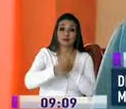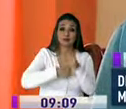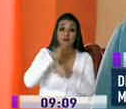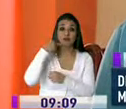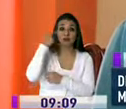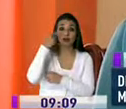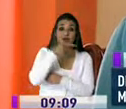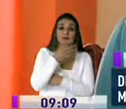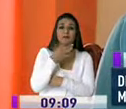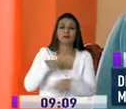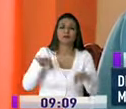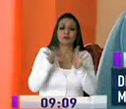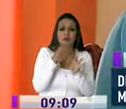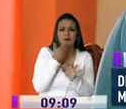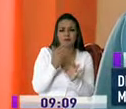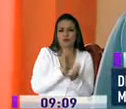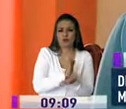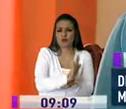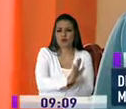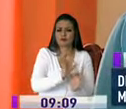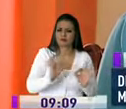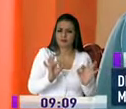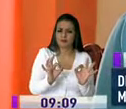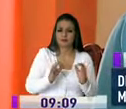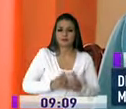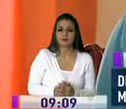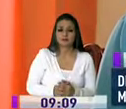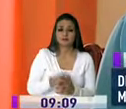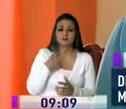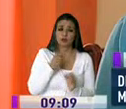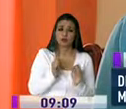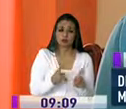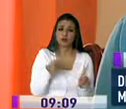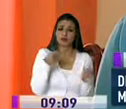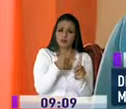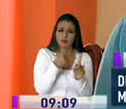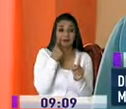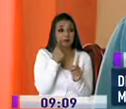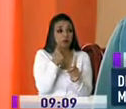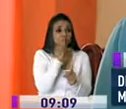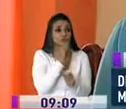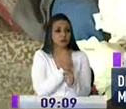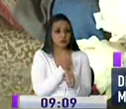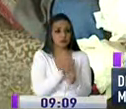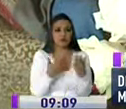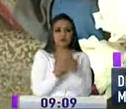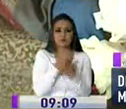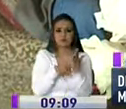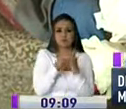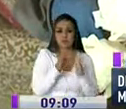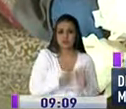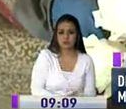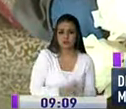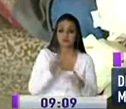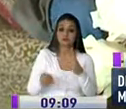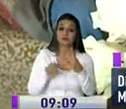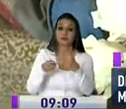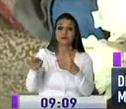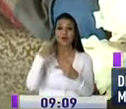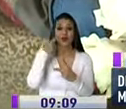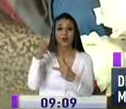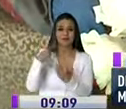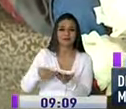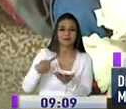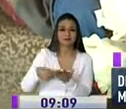correísmo. Y me parece a mí que hay que darle una oportunidad al nuevo ministro. El analista político Felipe Burbano de Lara